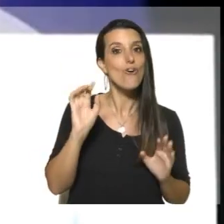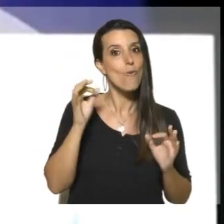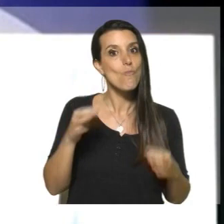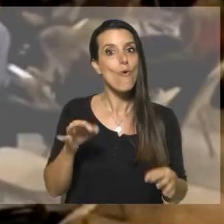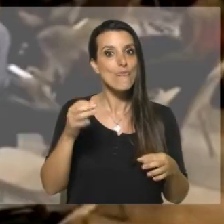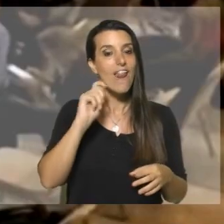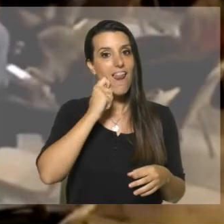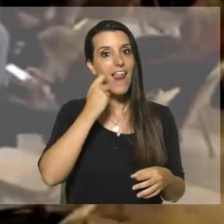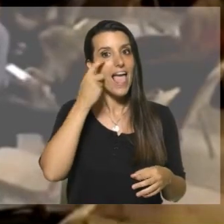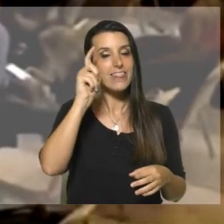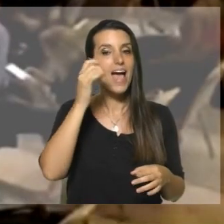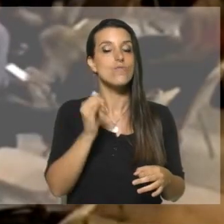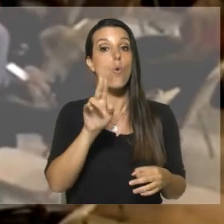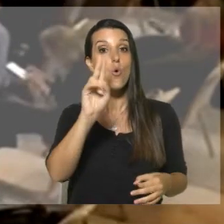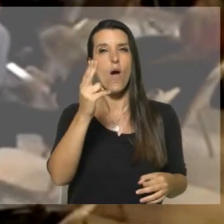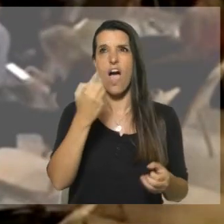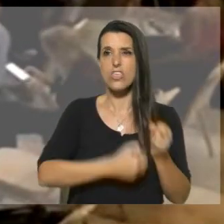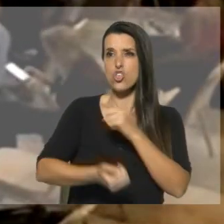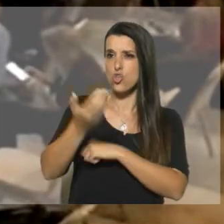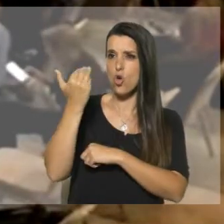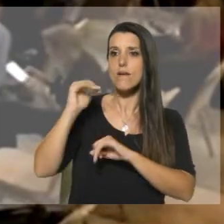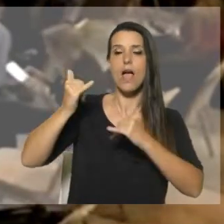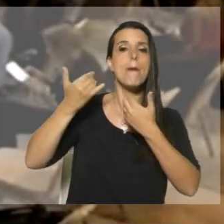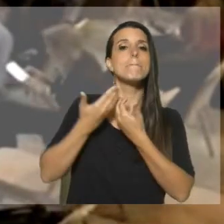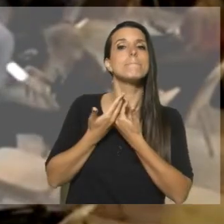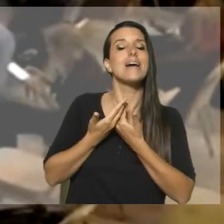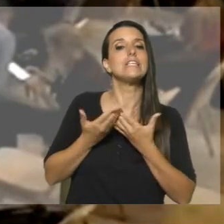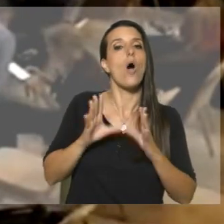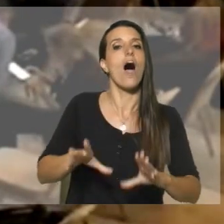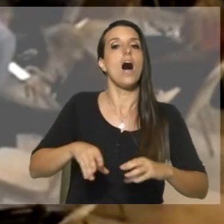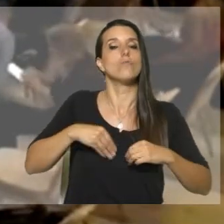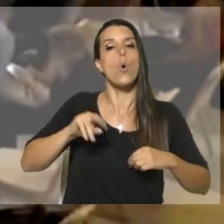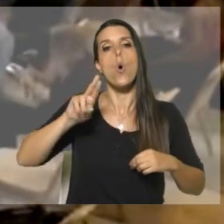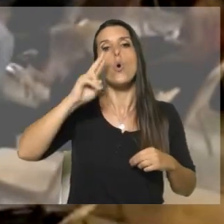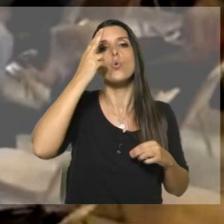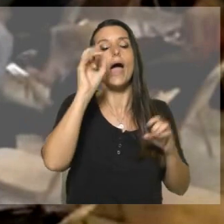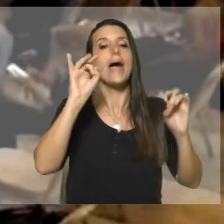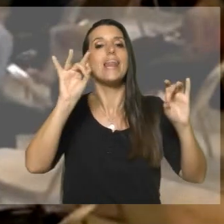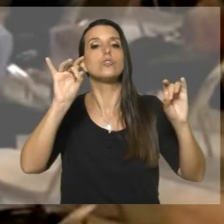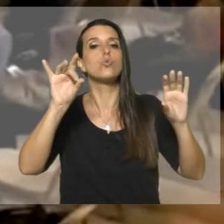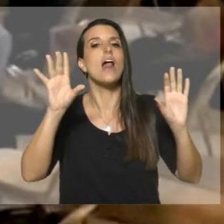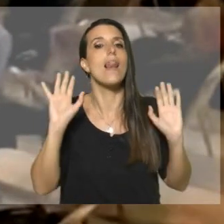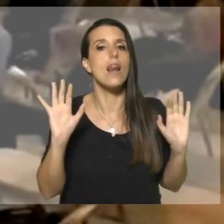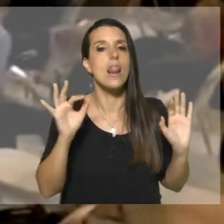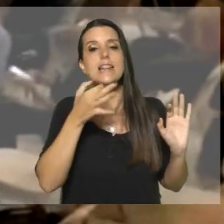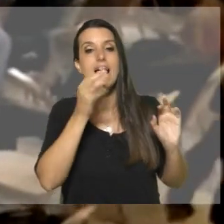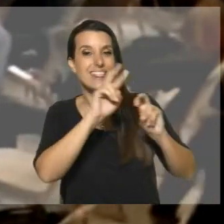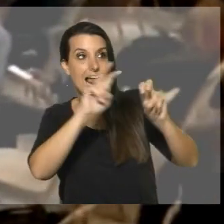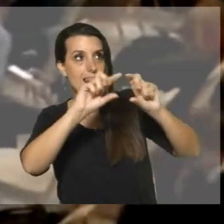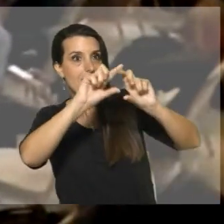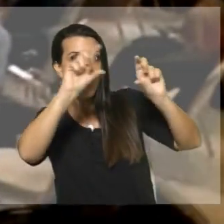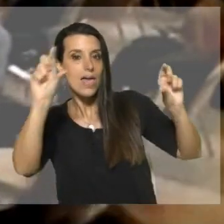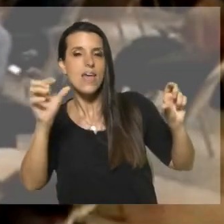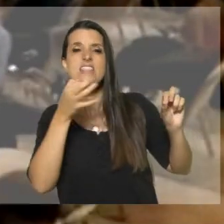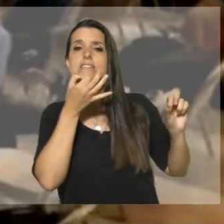muy buena. Uruguay hace muchos años que adoptó el concepto de Uruguay natural, que como muchos conceptos que